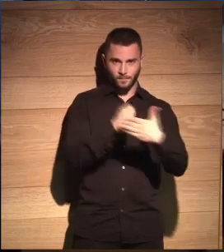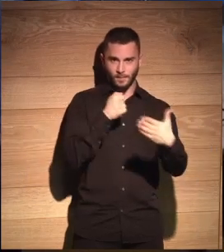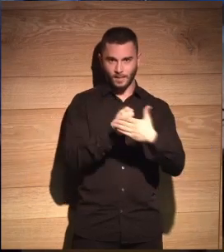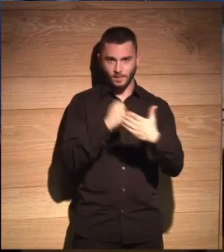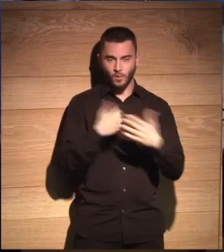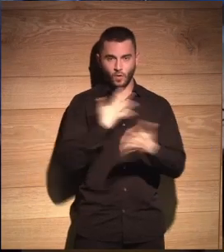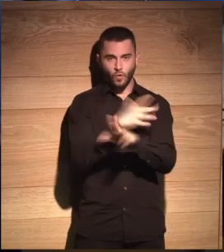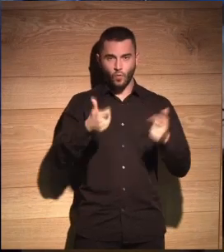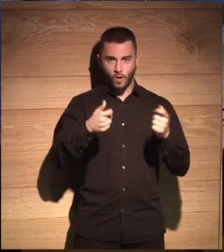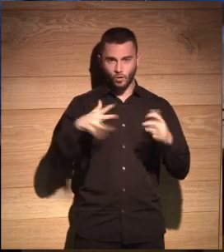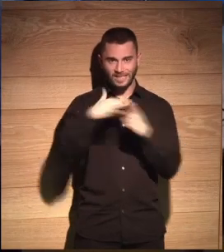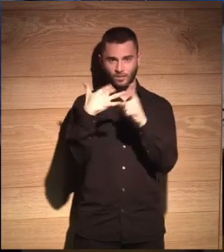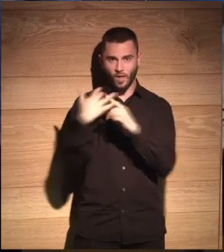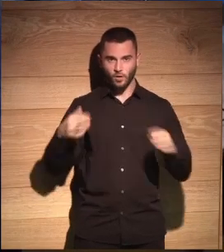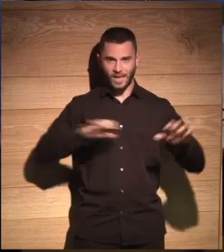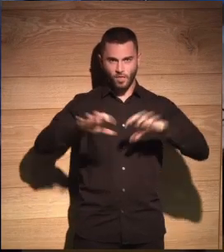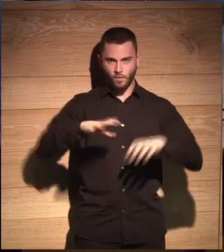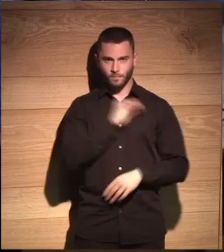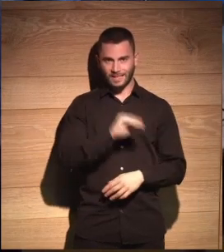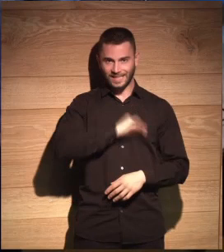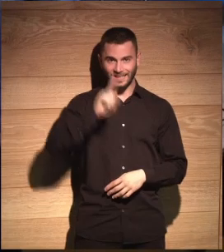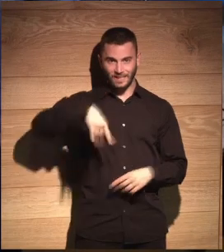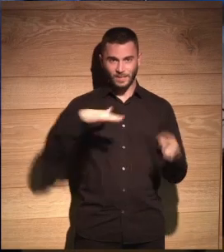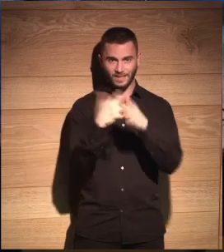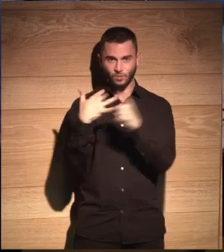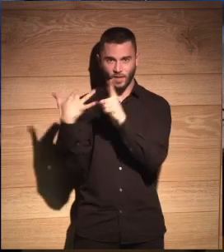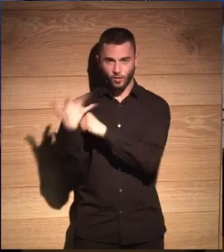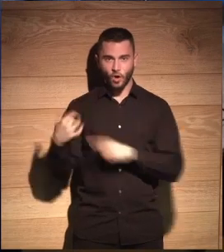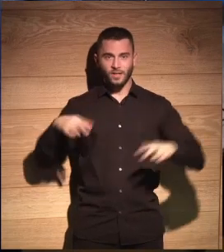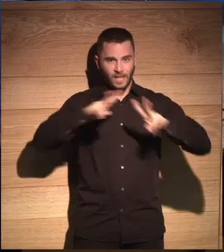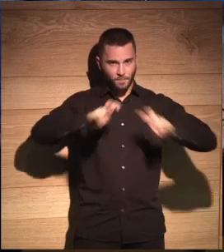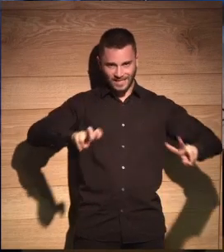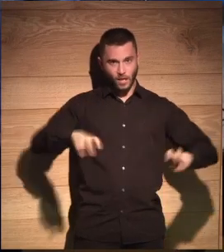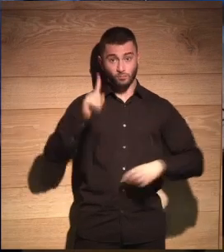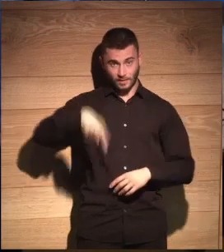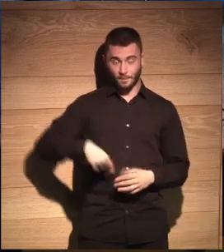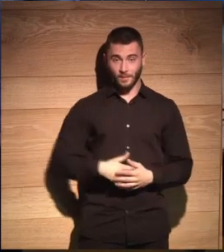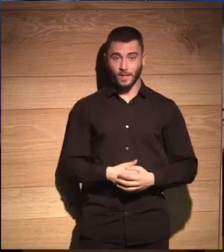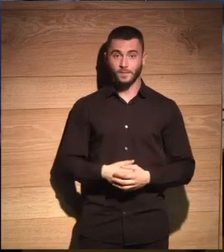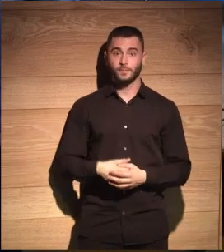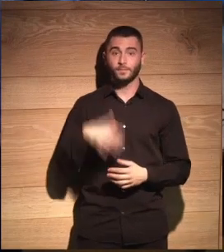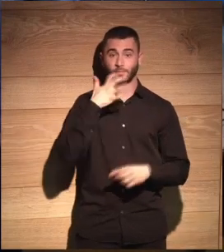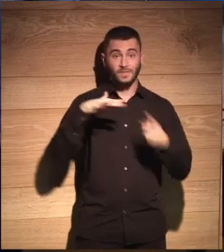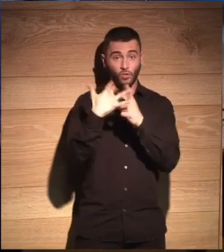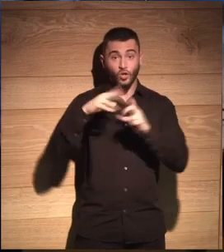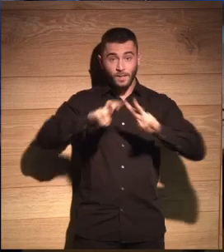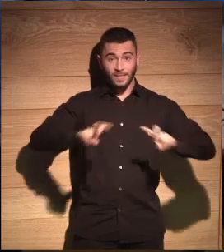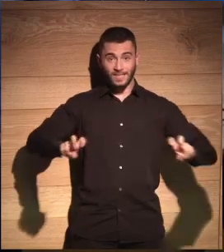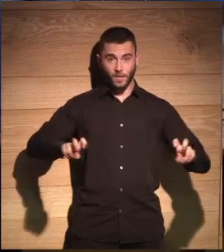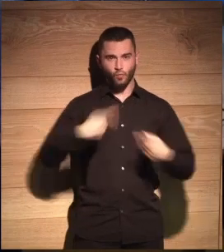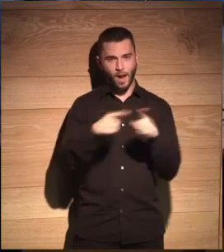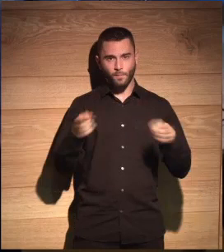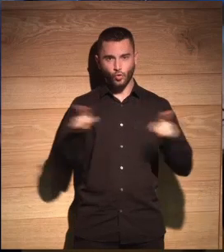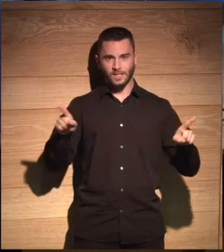de acción y también tiene muchos momentos de investigación. Para los momentos de investigación hay